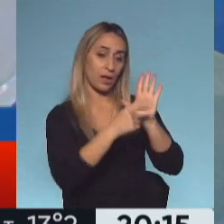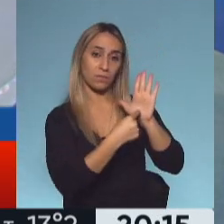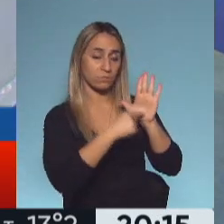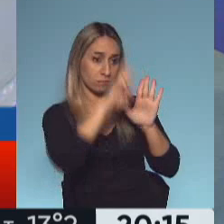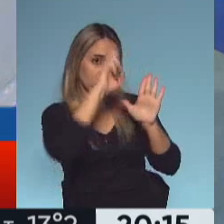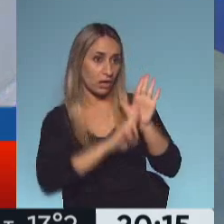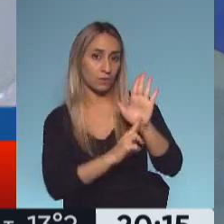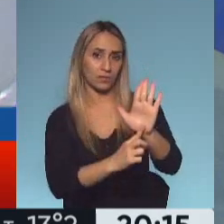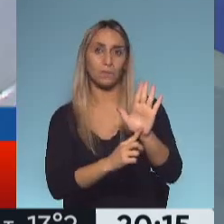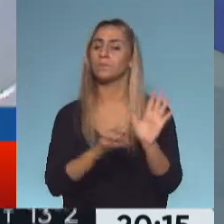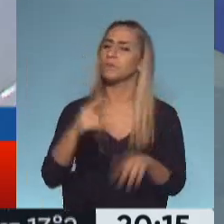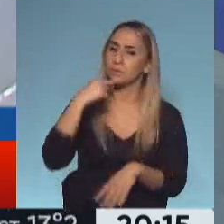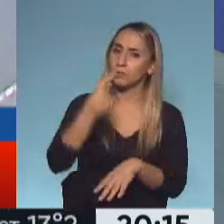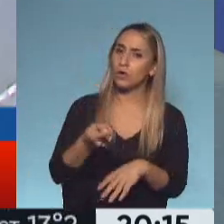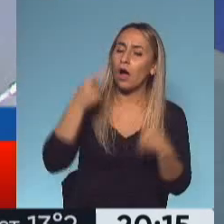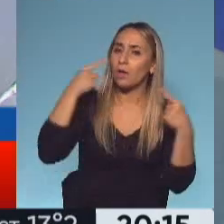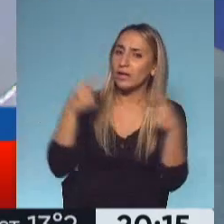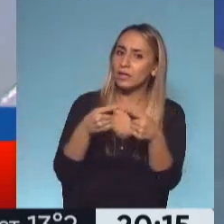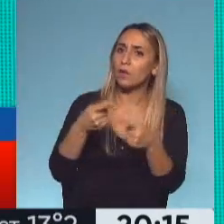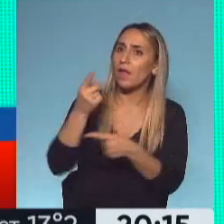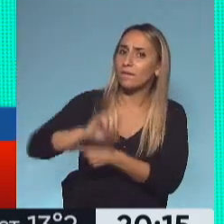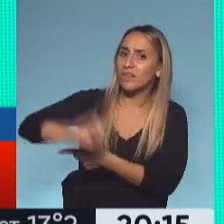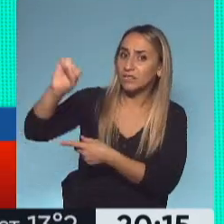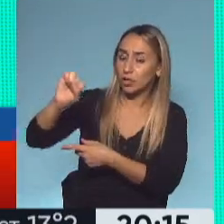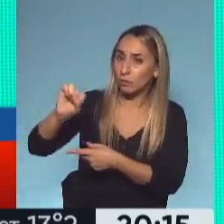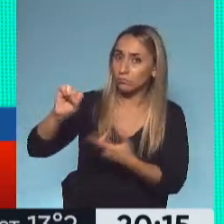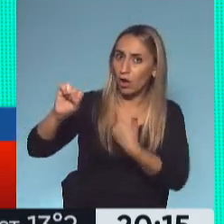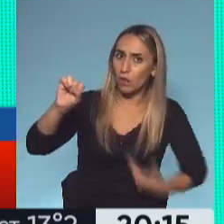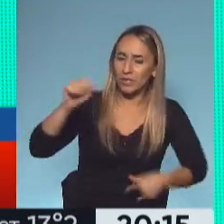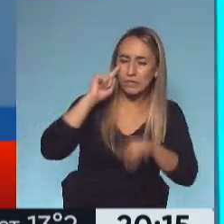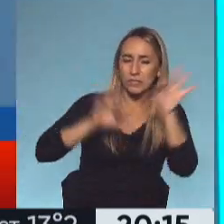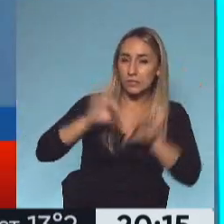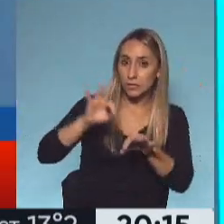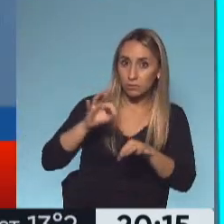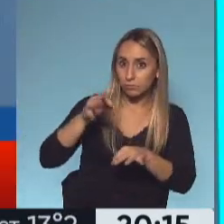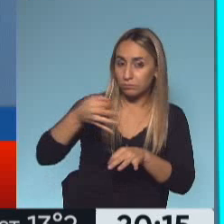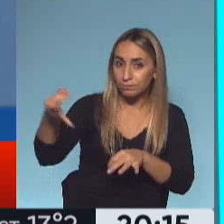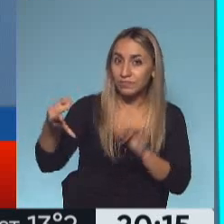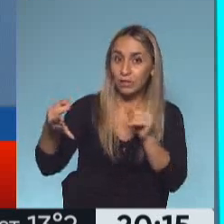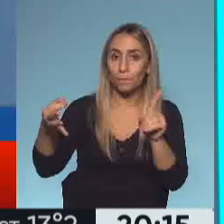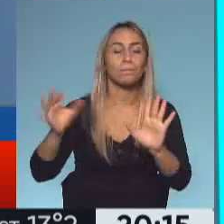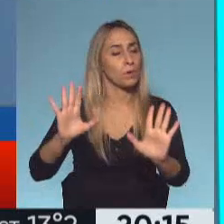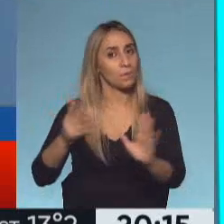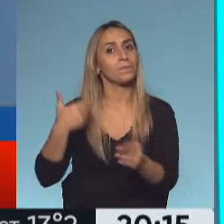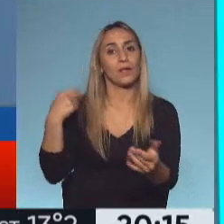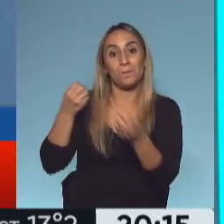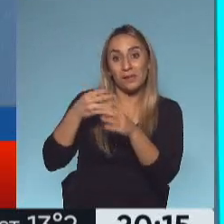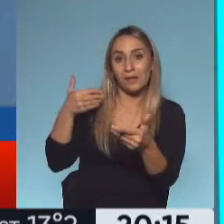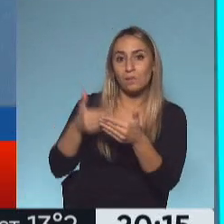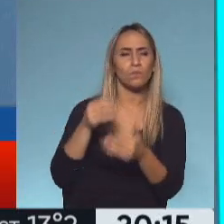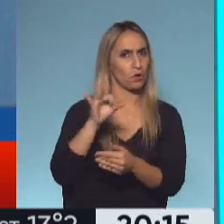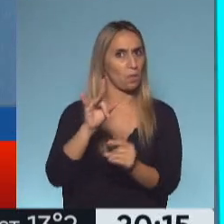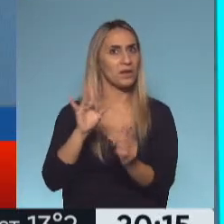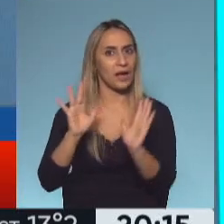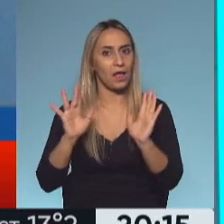meta inflacionaria prevista por el gobierno? Bueno, ese es un tema que se irá viendo en los próximos meses. Obviamente tuvimos un comienzo muy complicado